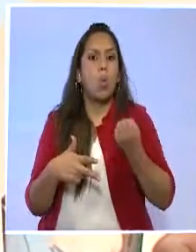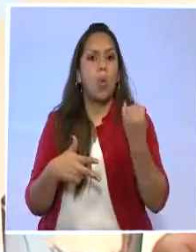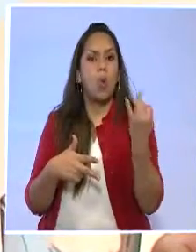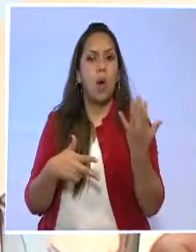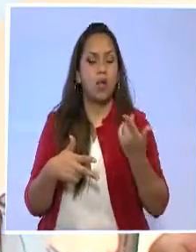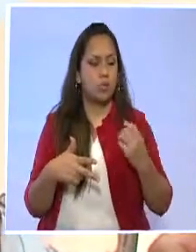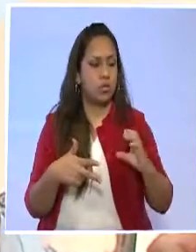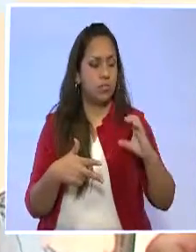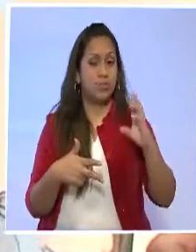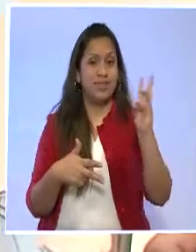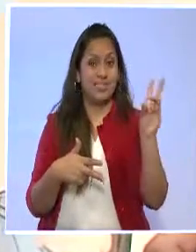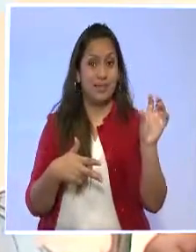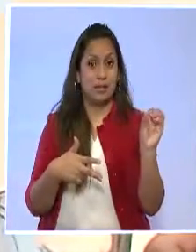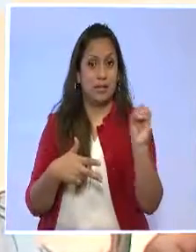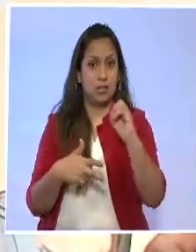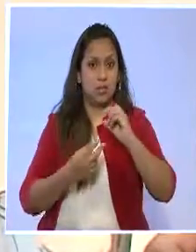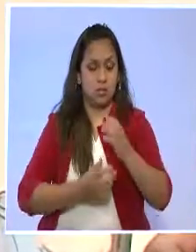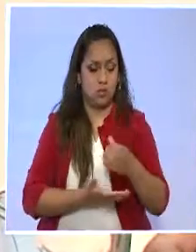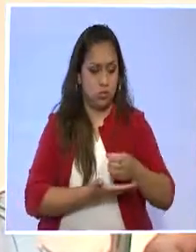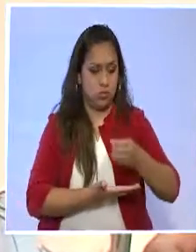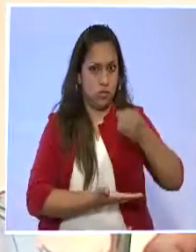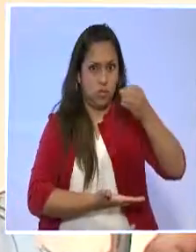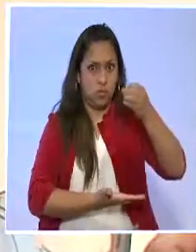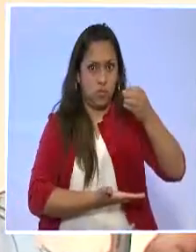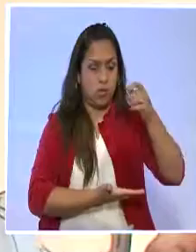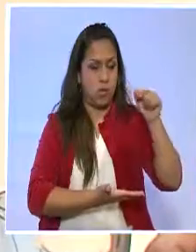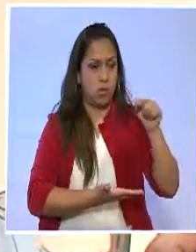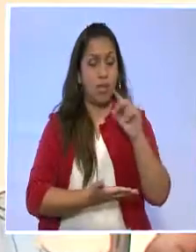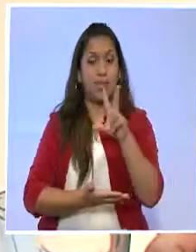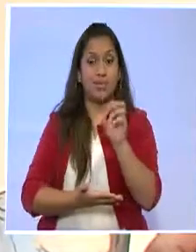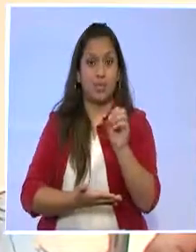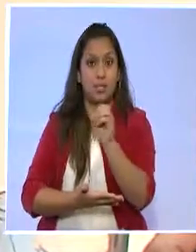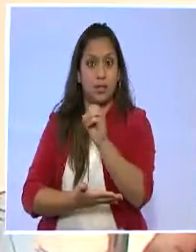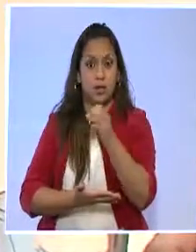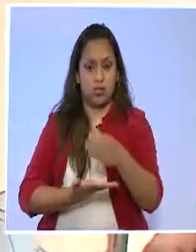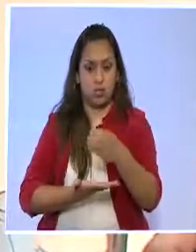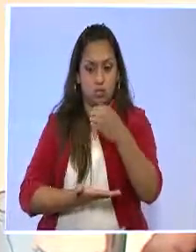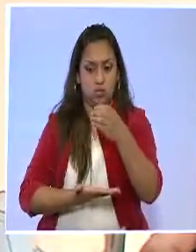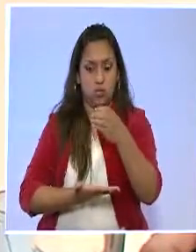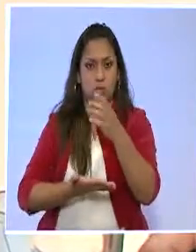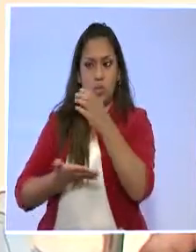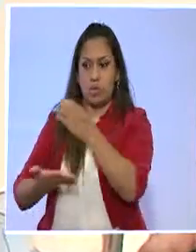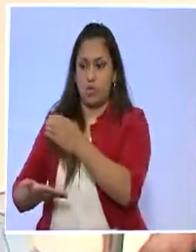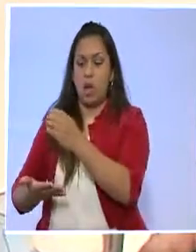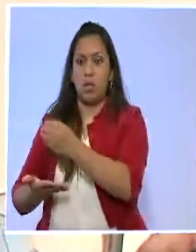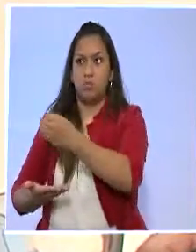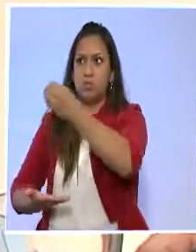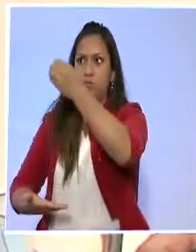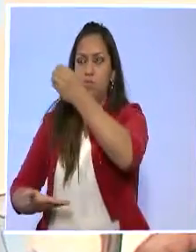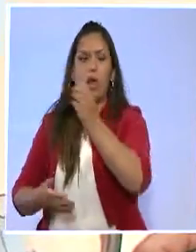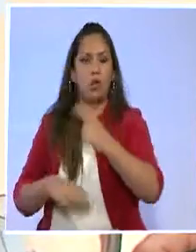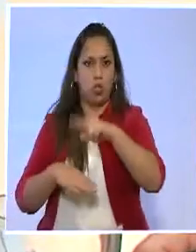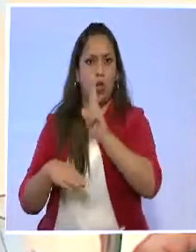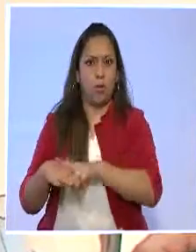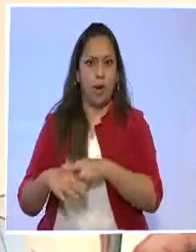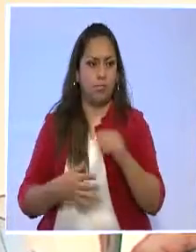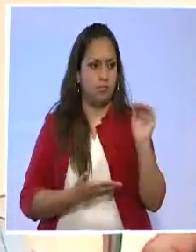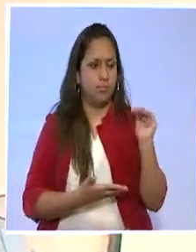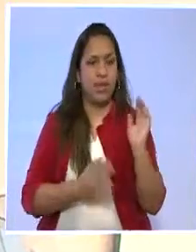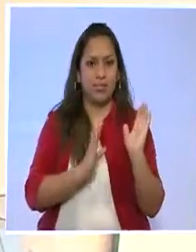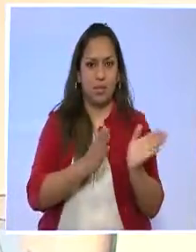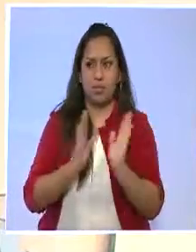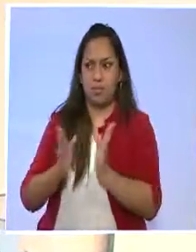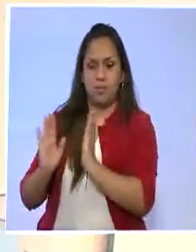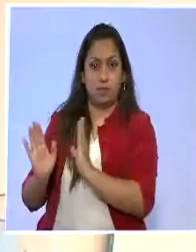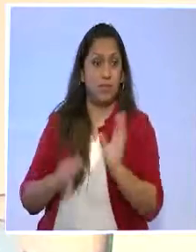tenemos las hervencias de 600 centímetros cúbicos de 300 centímetros cúbicos light y la normal que es lo que estamos diciendo que en